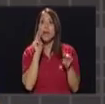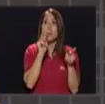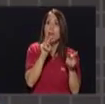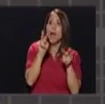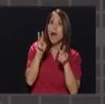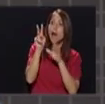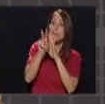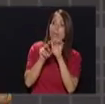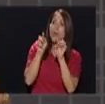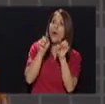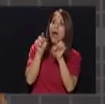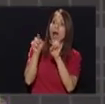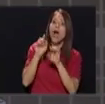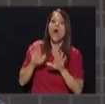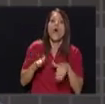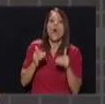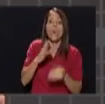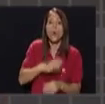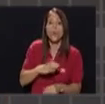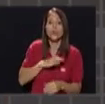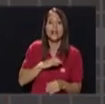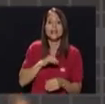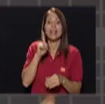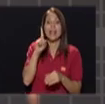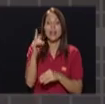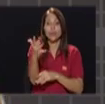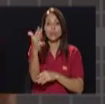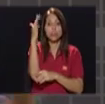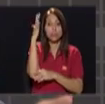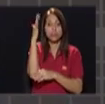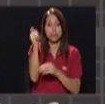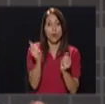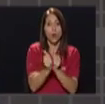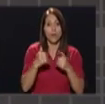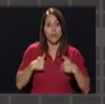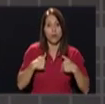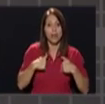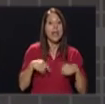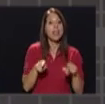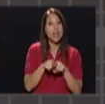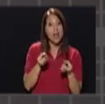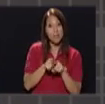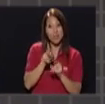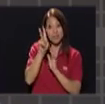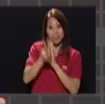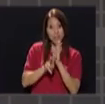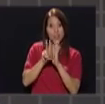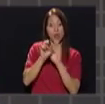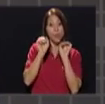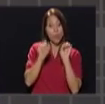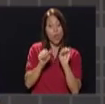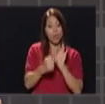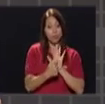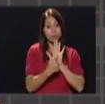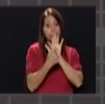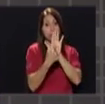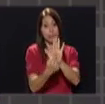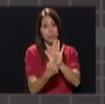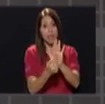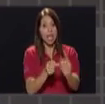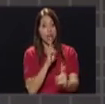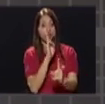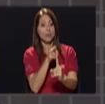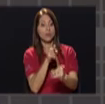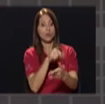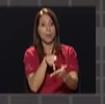ver qué es lo que puede hacer, cómo debe comportarse en un parque nacional, en un área protegida y con la fauna silvestre. También para pasarlo en las mismas entradas de los parques